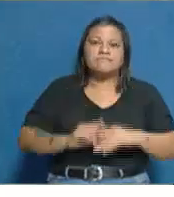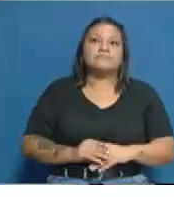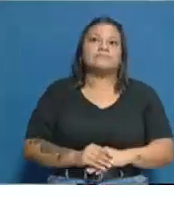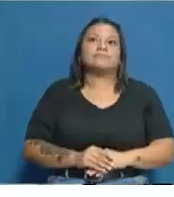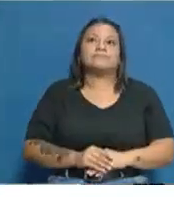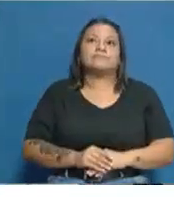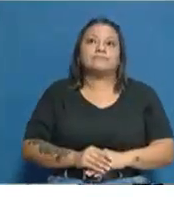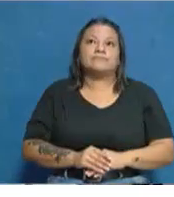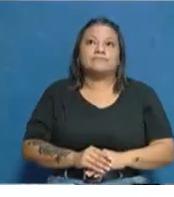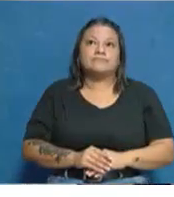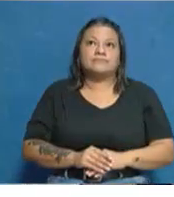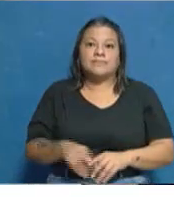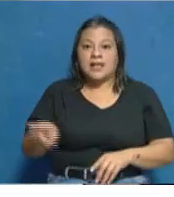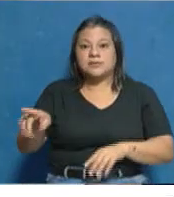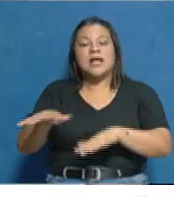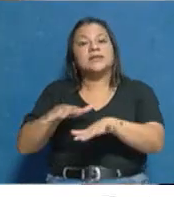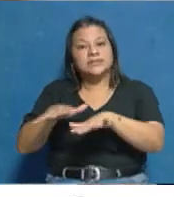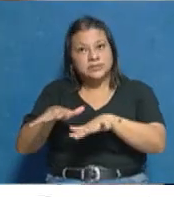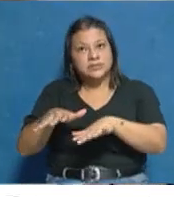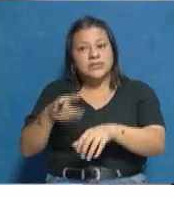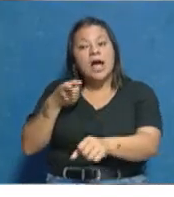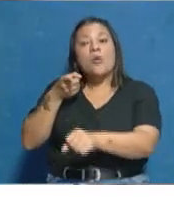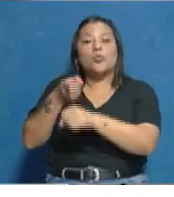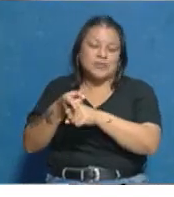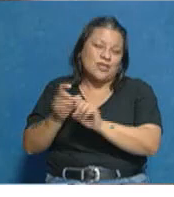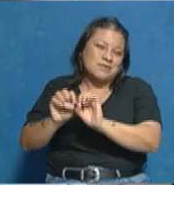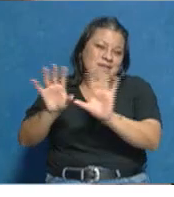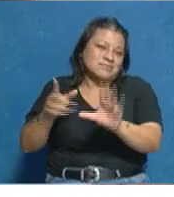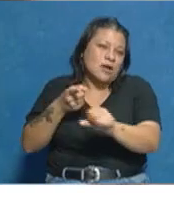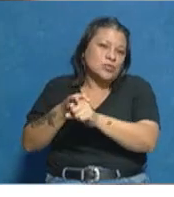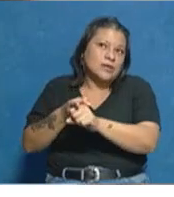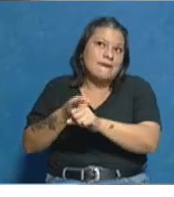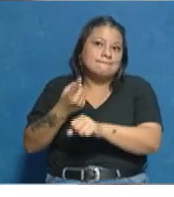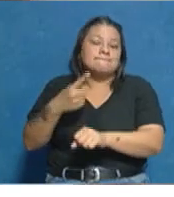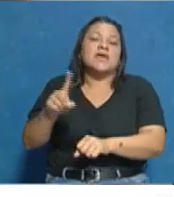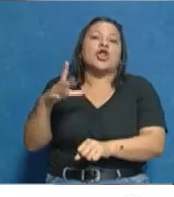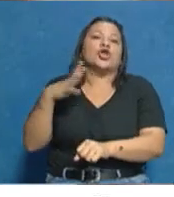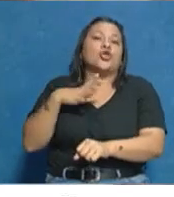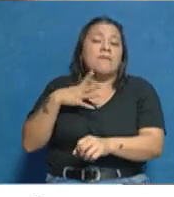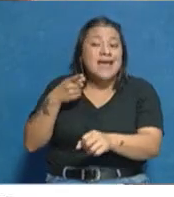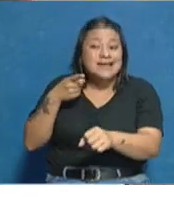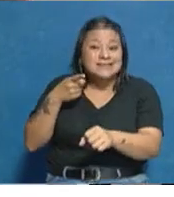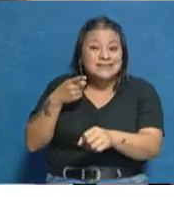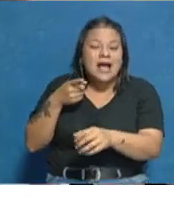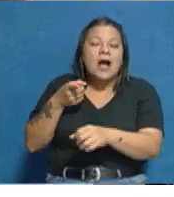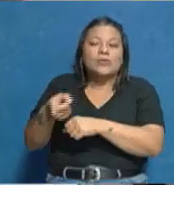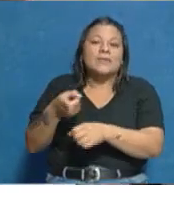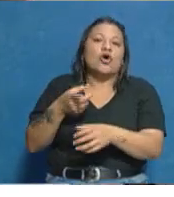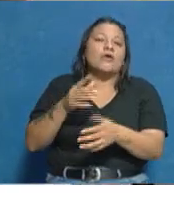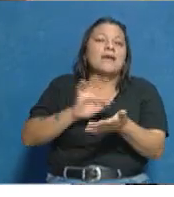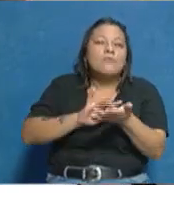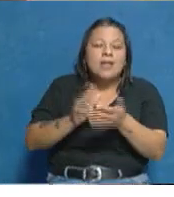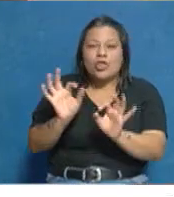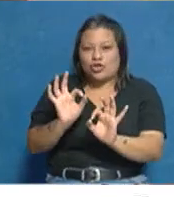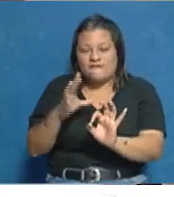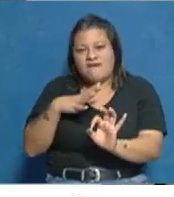él está en una situación procesal que está acusado claramente, pero todavía no está imputado. Quizás en las próximas horas, el